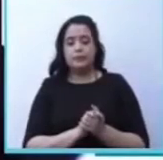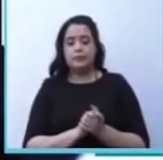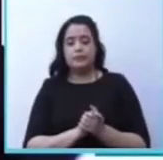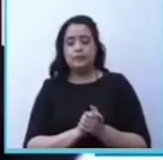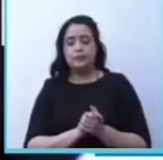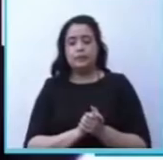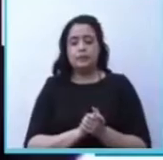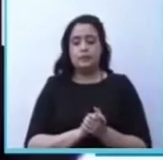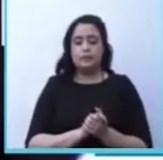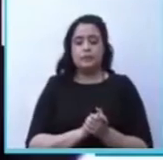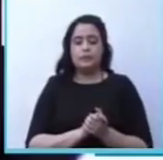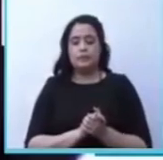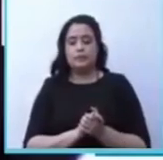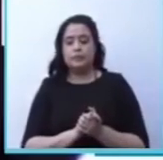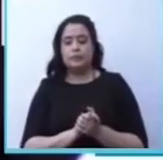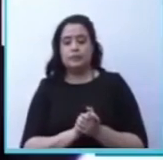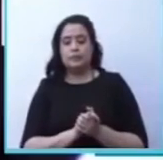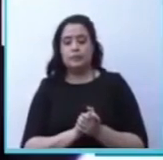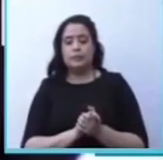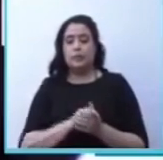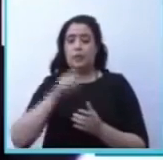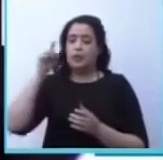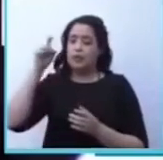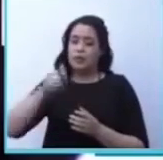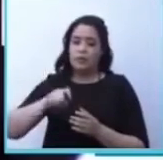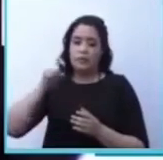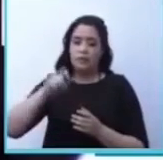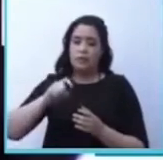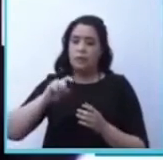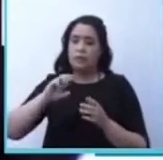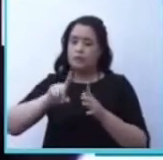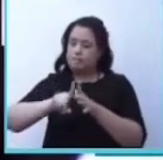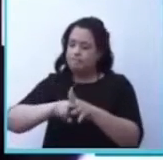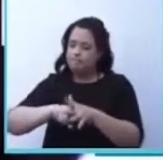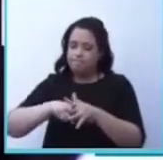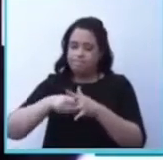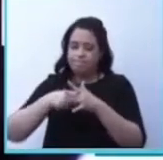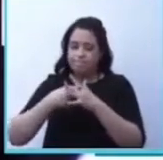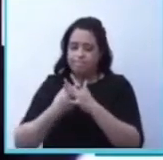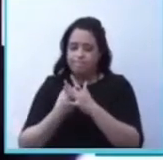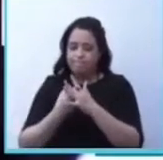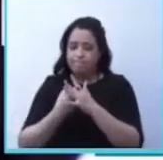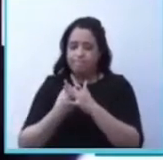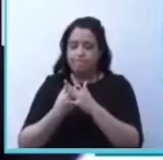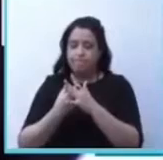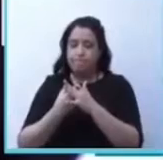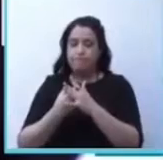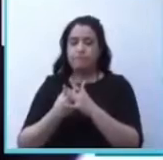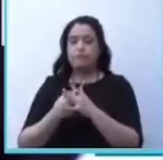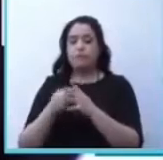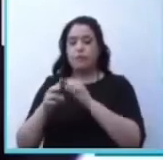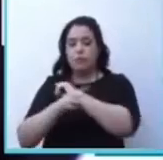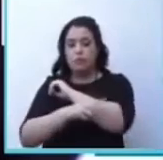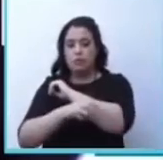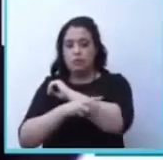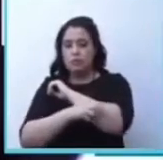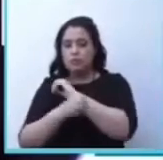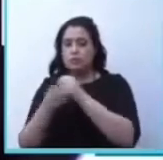Debemos arrancar de raíz la corrupción de los 12 años de